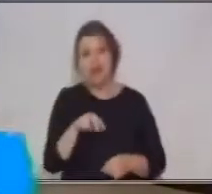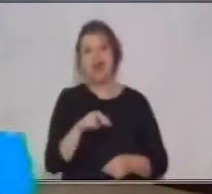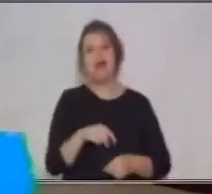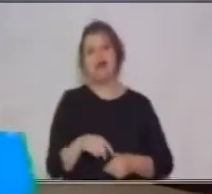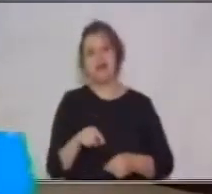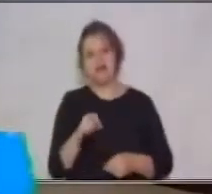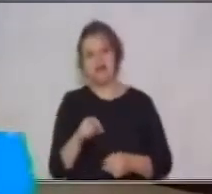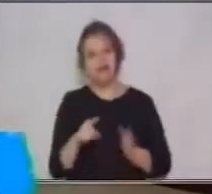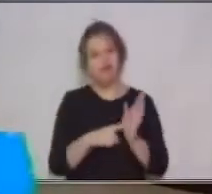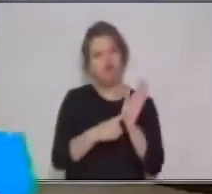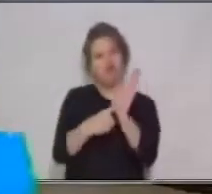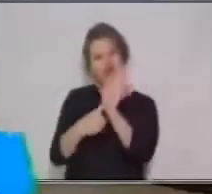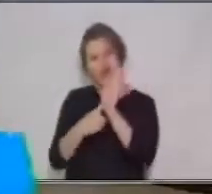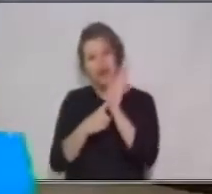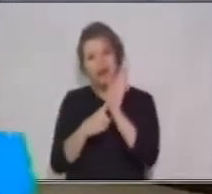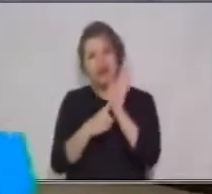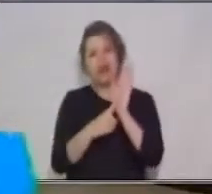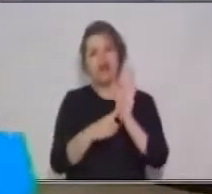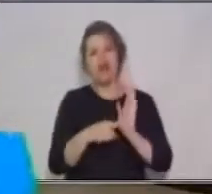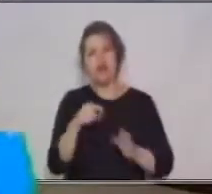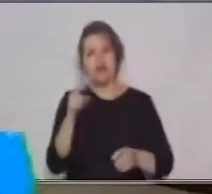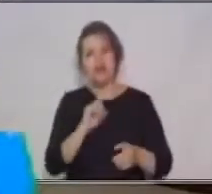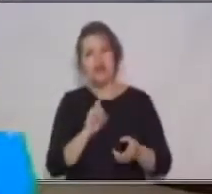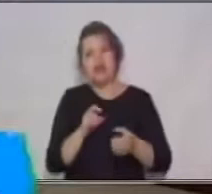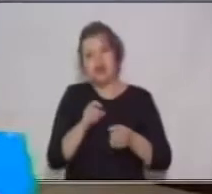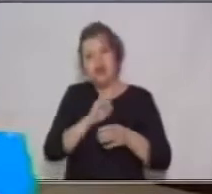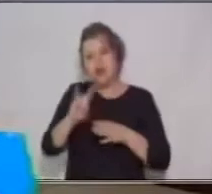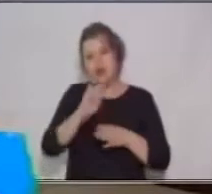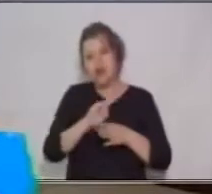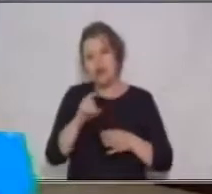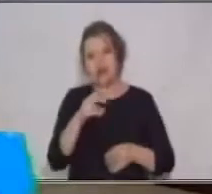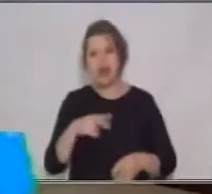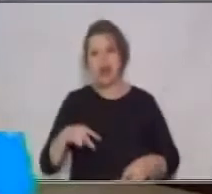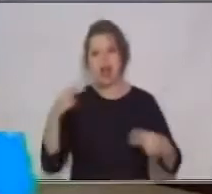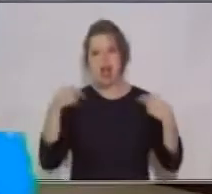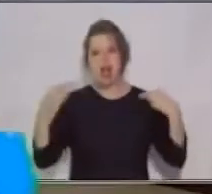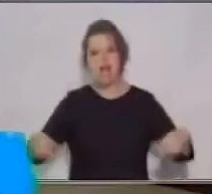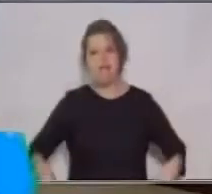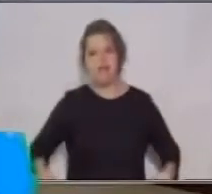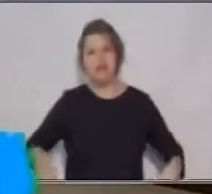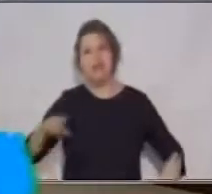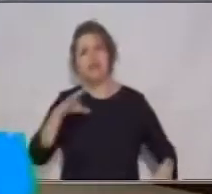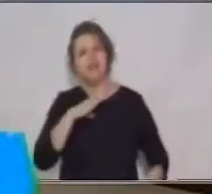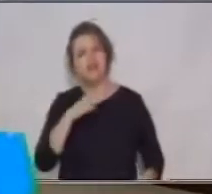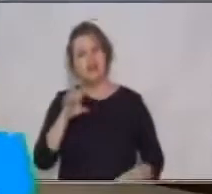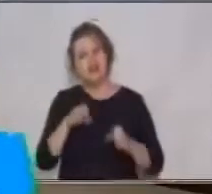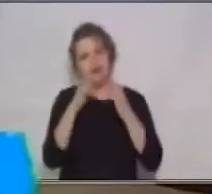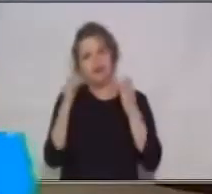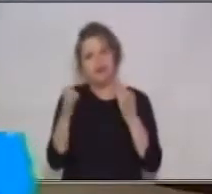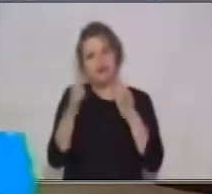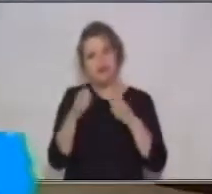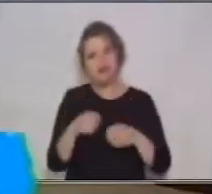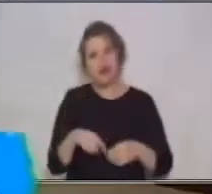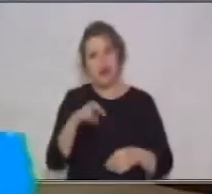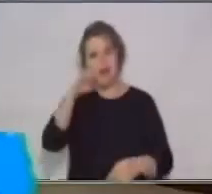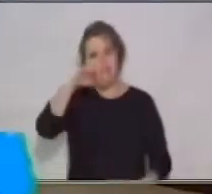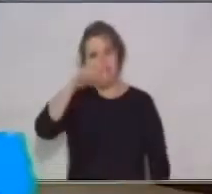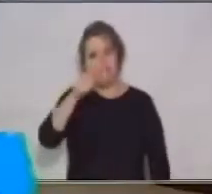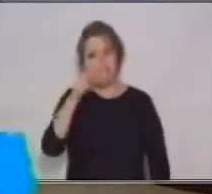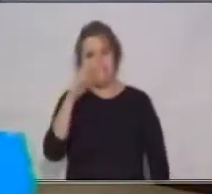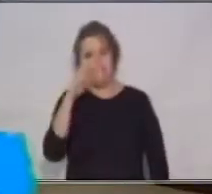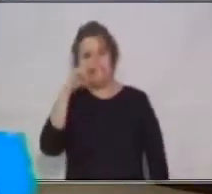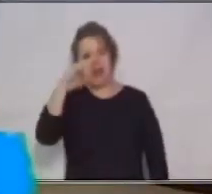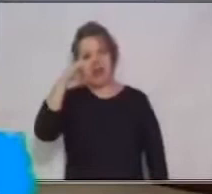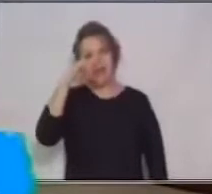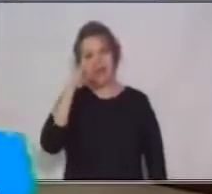podemos identificar que aquí ya está conjugado haber y aquí tenemos nosotros entonces nuestro participio. Sabemos que